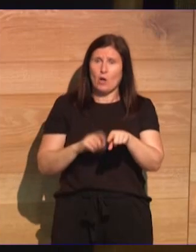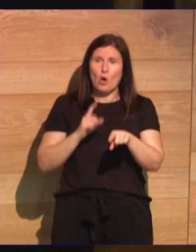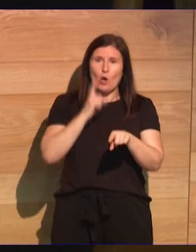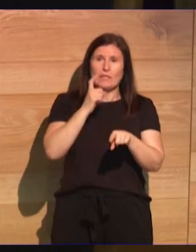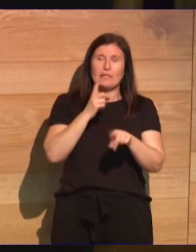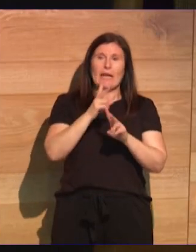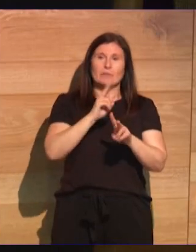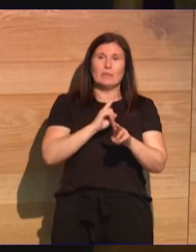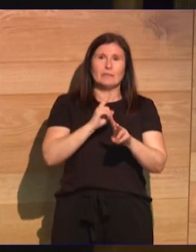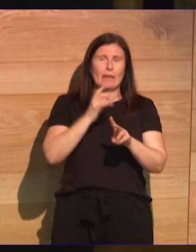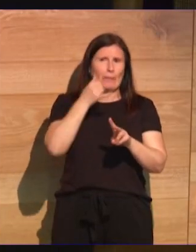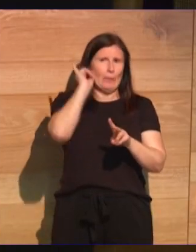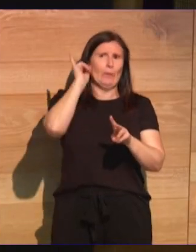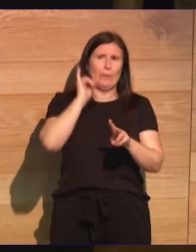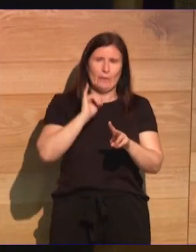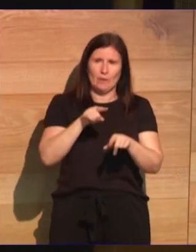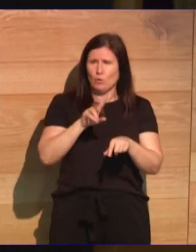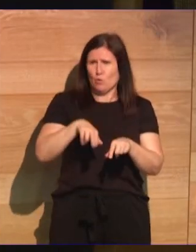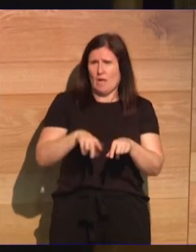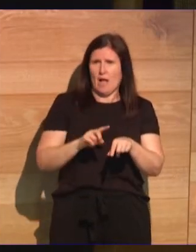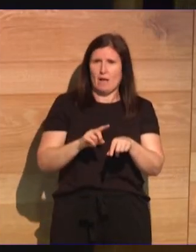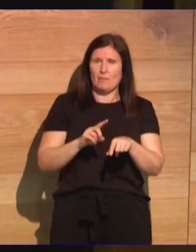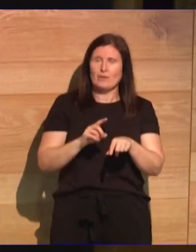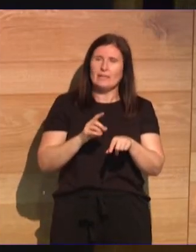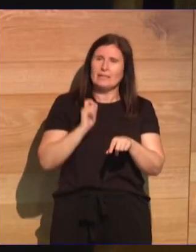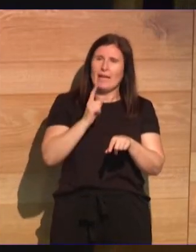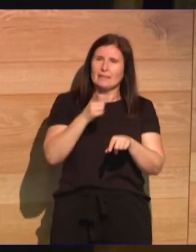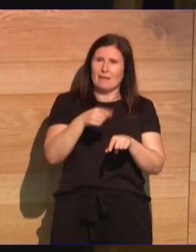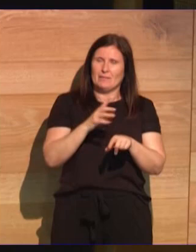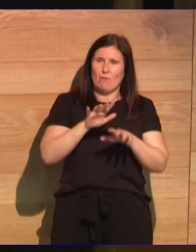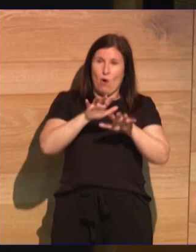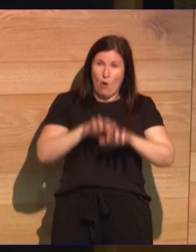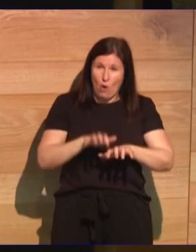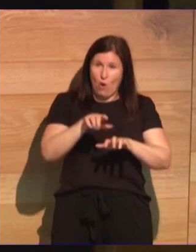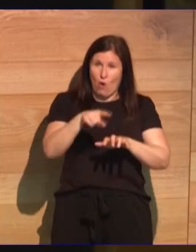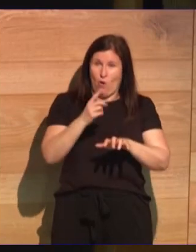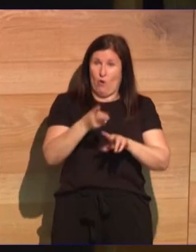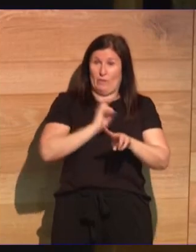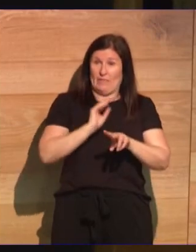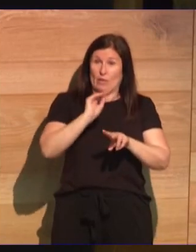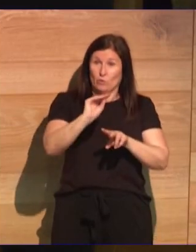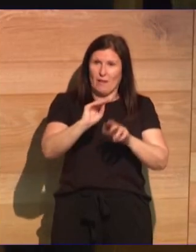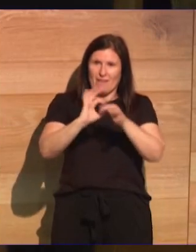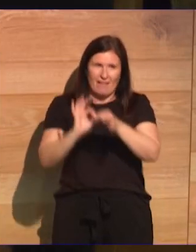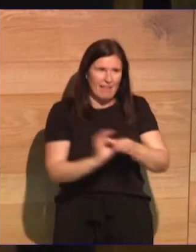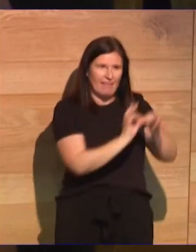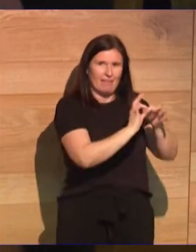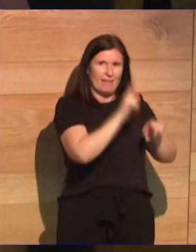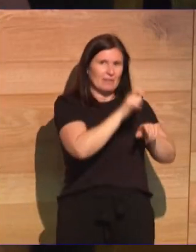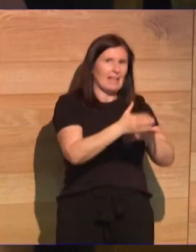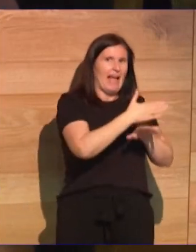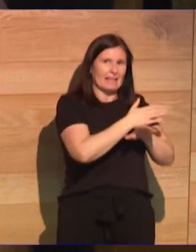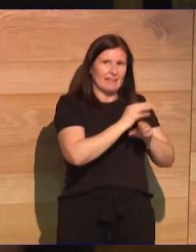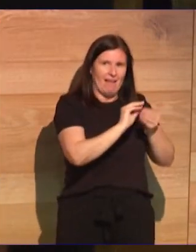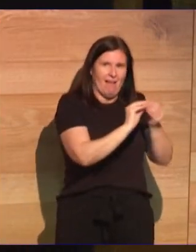respuestas o eso, porque hay alguien detrás siempre que le dice o que corta lo que tiene que decir, ¿no? Y